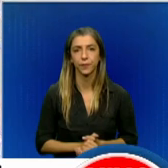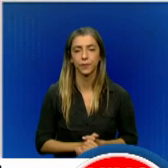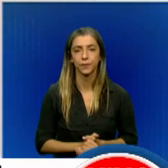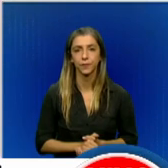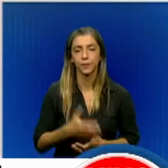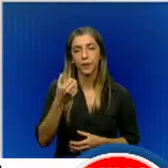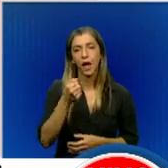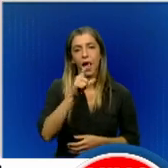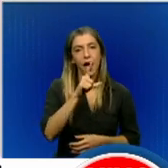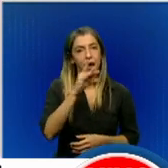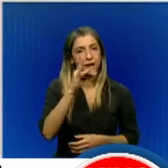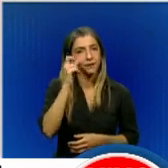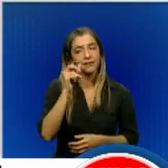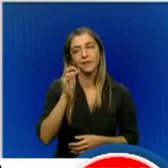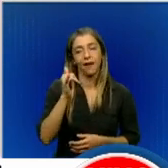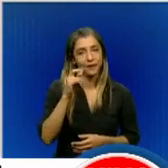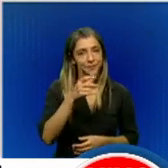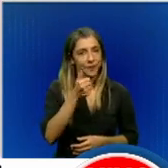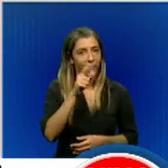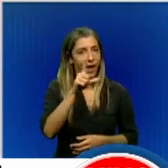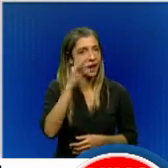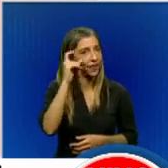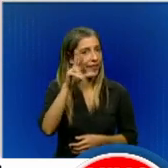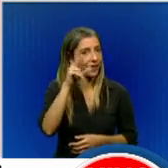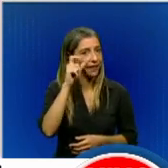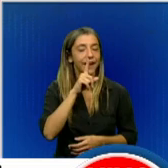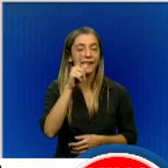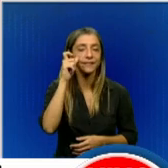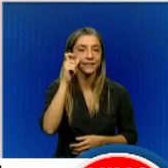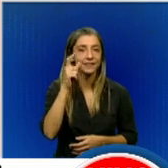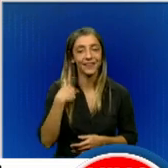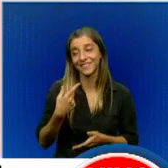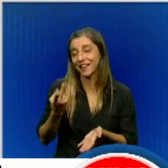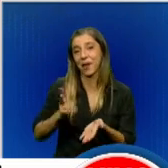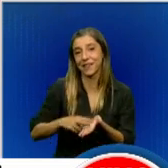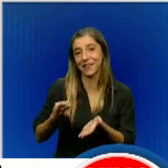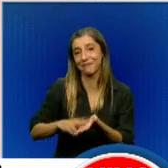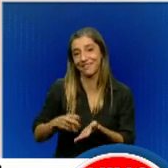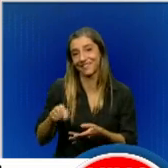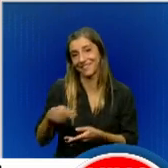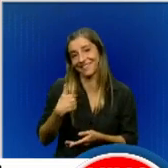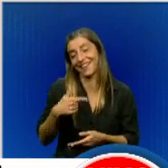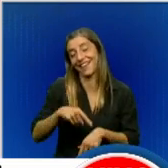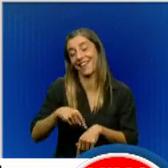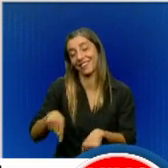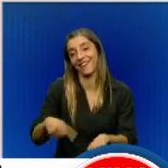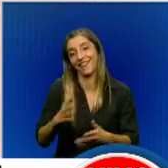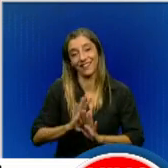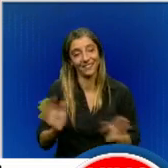alderete s algete la repetición a esta hora de vigencia